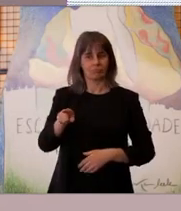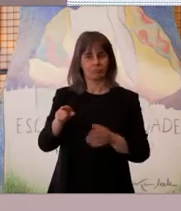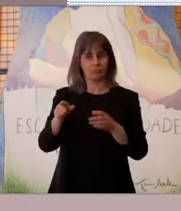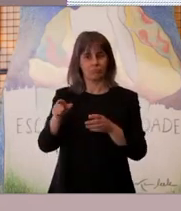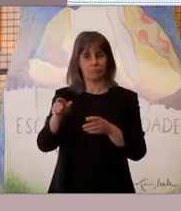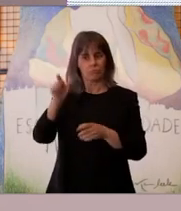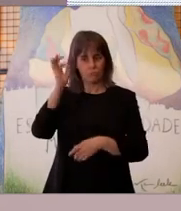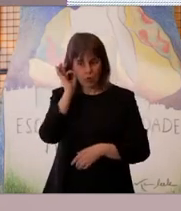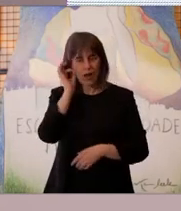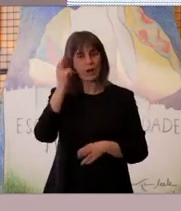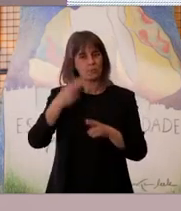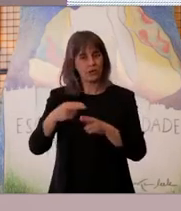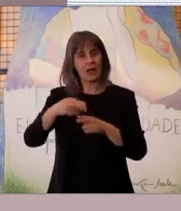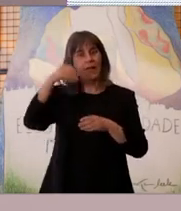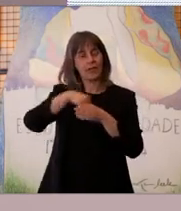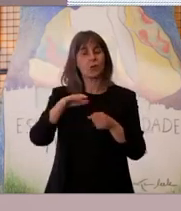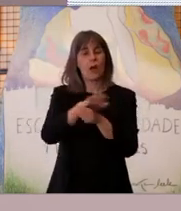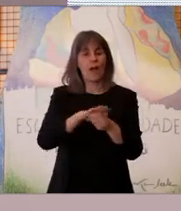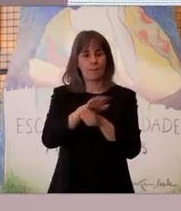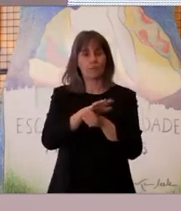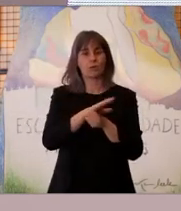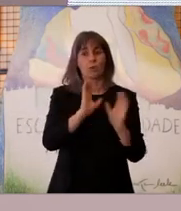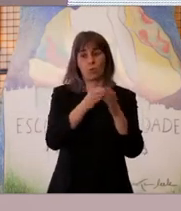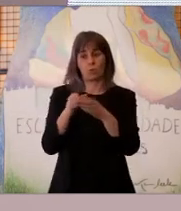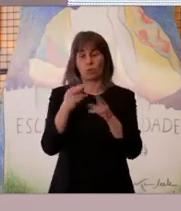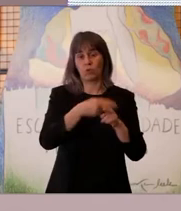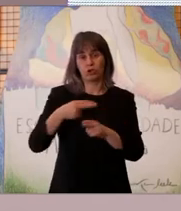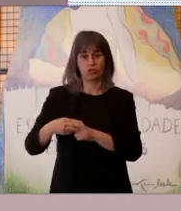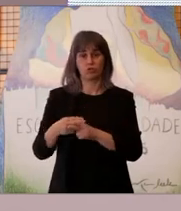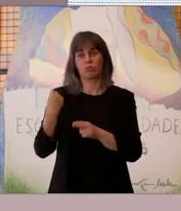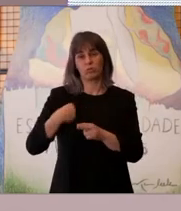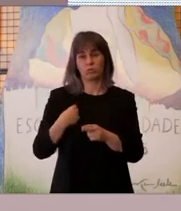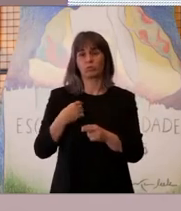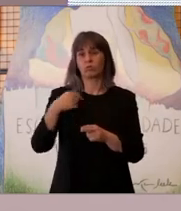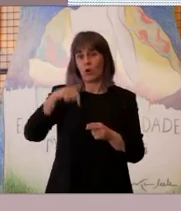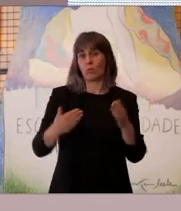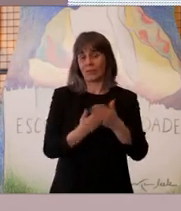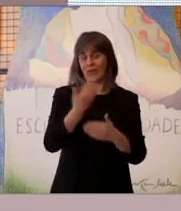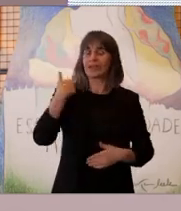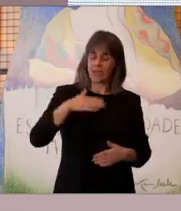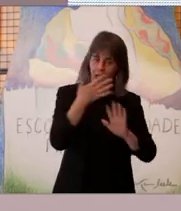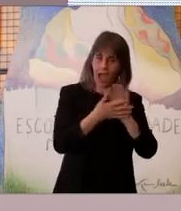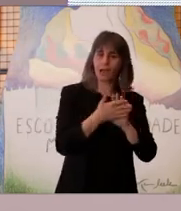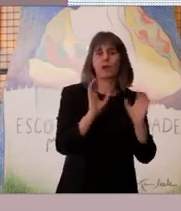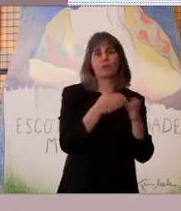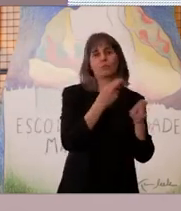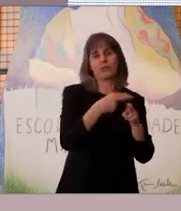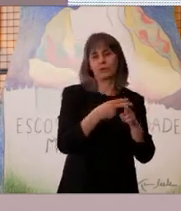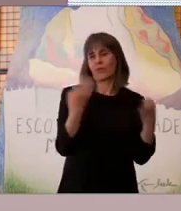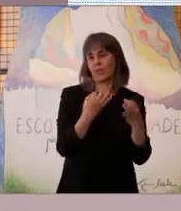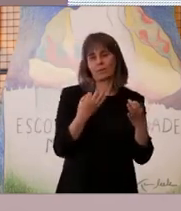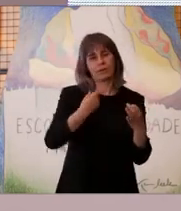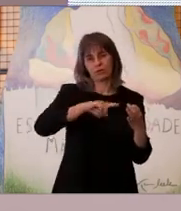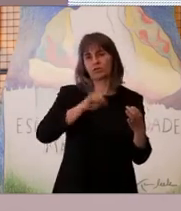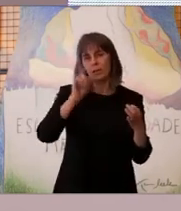política en el ámbito orgánico de los partidos que que bueno ya se ha hablado el partido de esta mañana yo hablaré también y que es necesario es tener